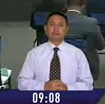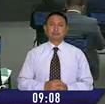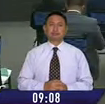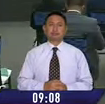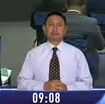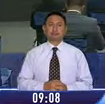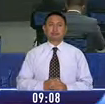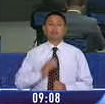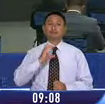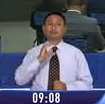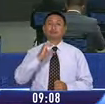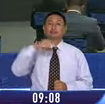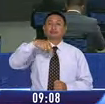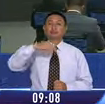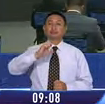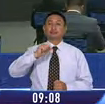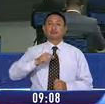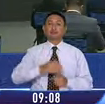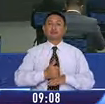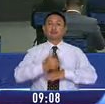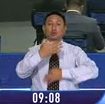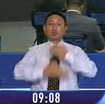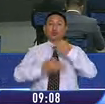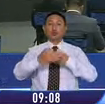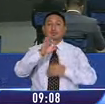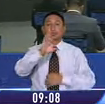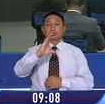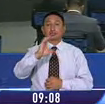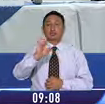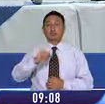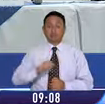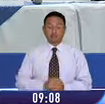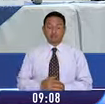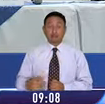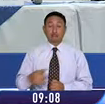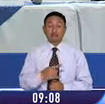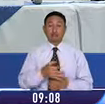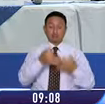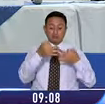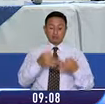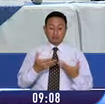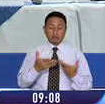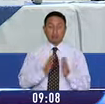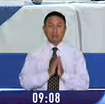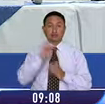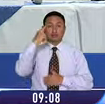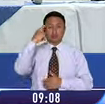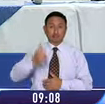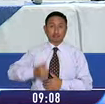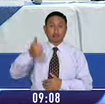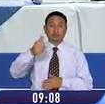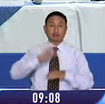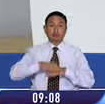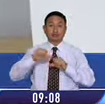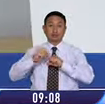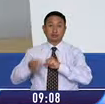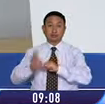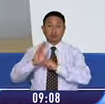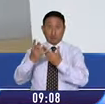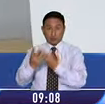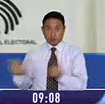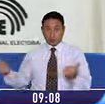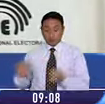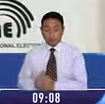Miembros del Consejo Nacional Electoral y jueces del Tribunal Contencioso, dando cumplimiento al pedido del régimen tras la muerte cruzada, se